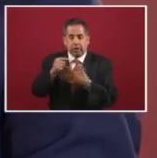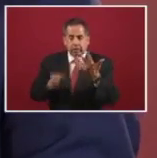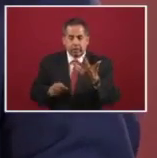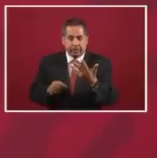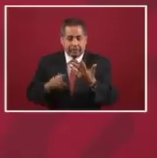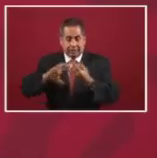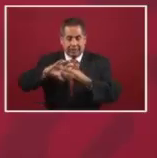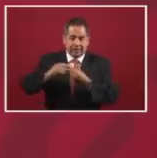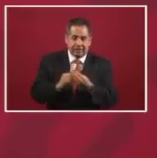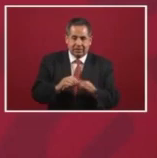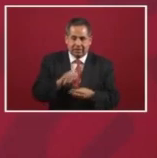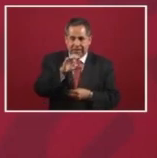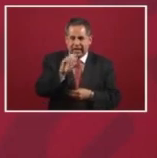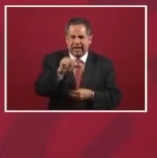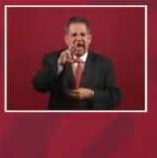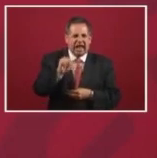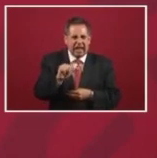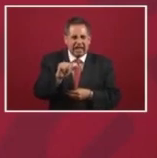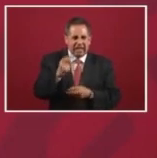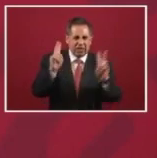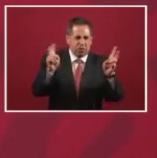CARA,